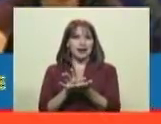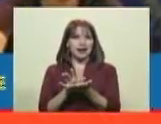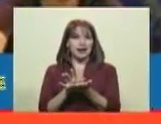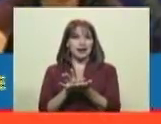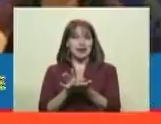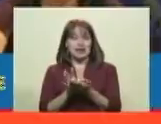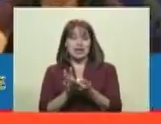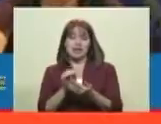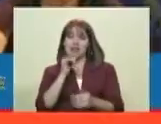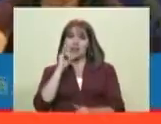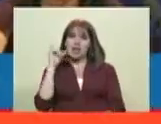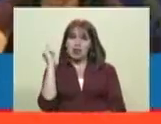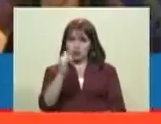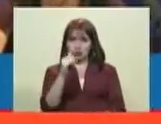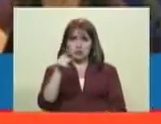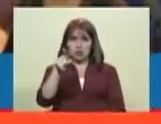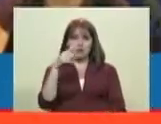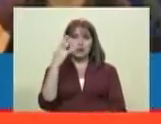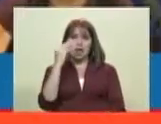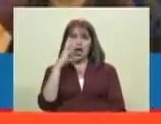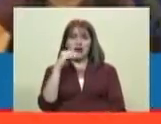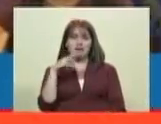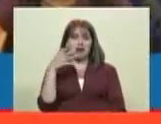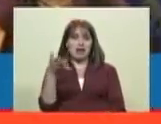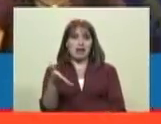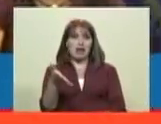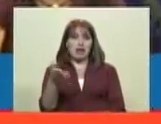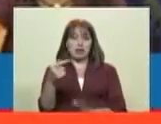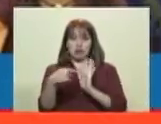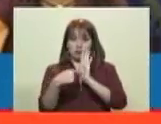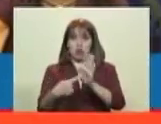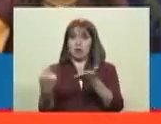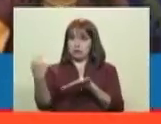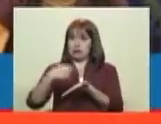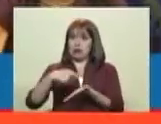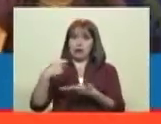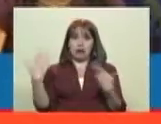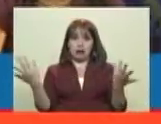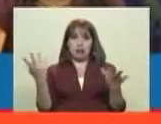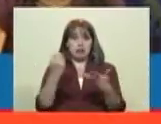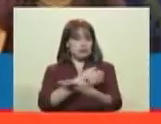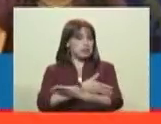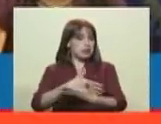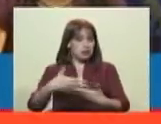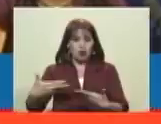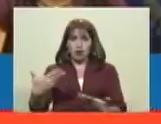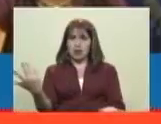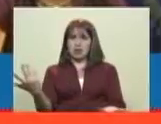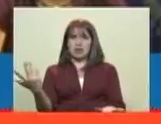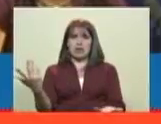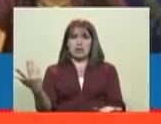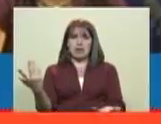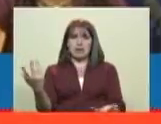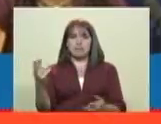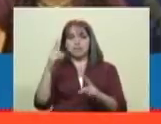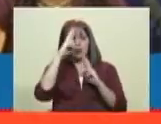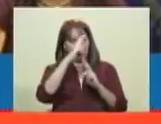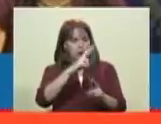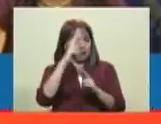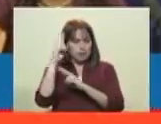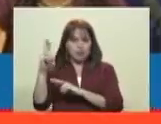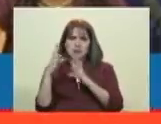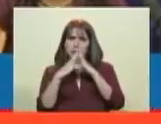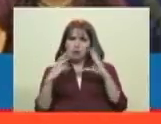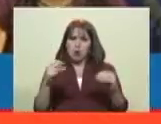en cuanto a esa denuncia de la que usted habla. Bueno, que esas denuncias sean presentadas. Estamos hablando de millones. Vamos a tratar de respetar a la gente que fue a